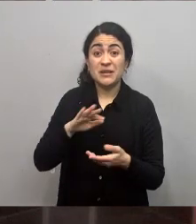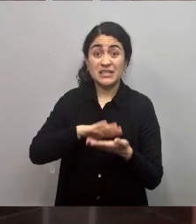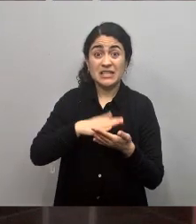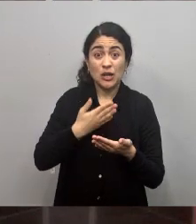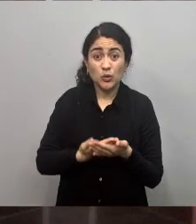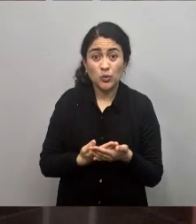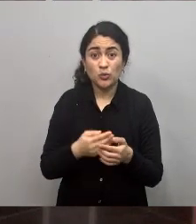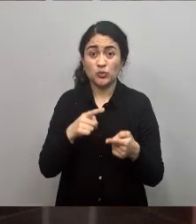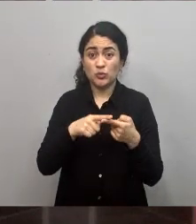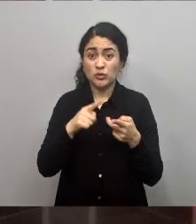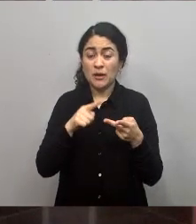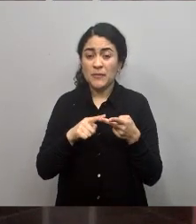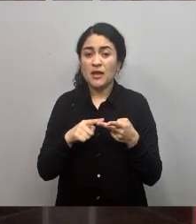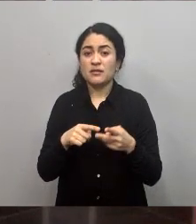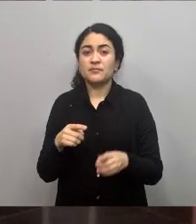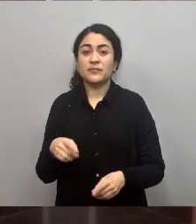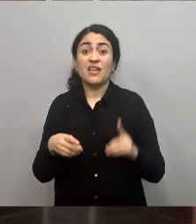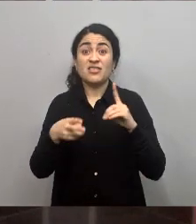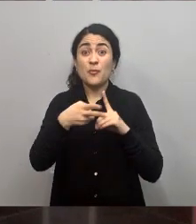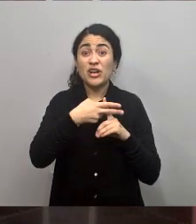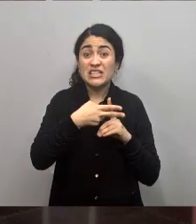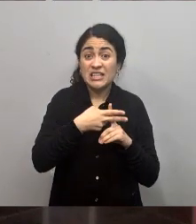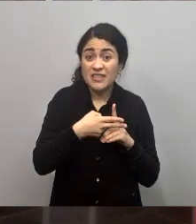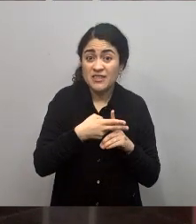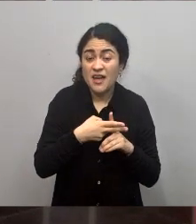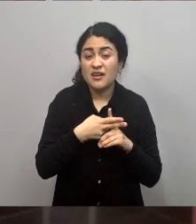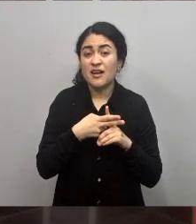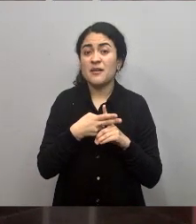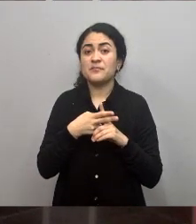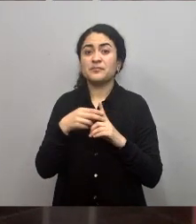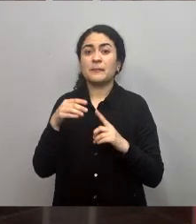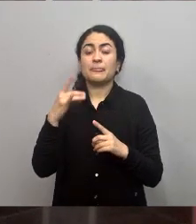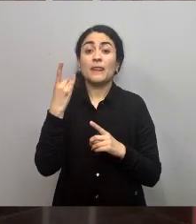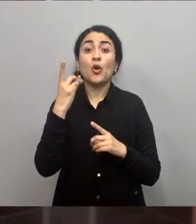la bancada de la Democracia Cristiana y la bancada de la UDI,